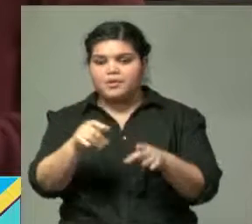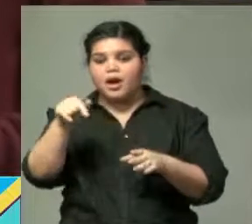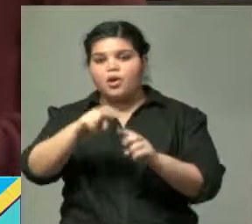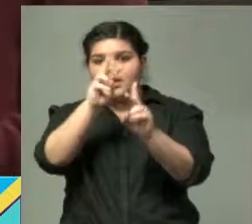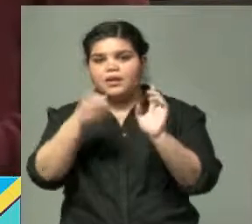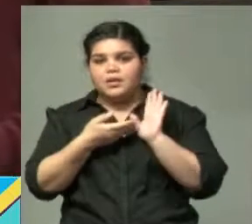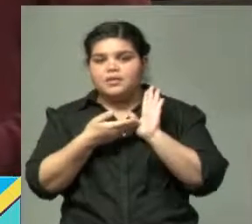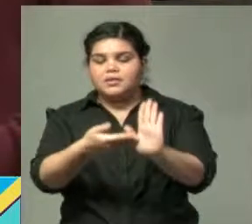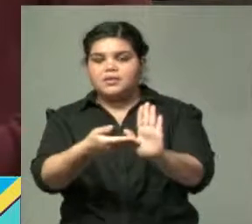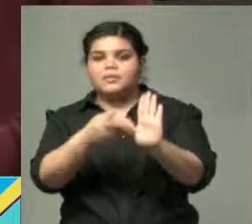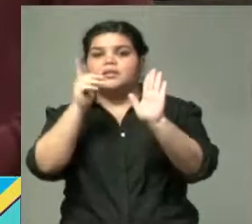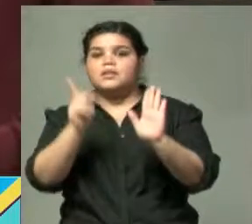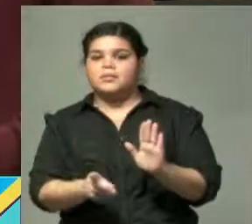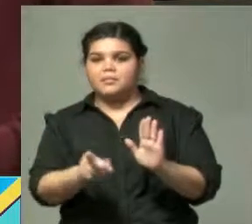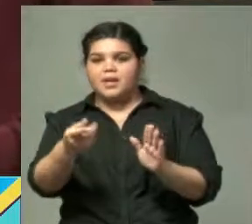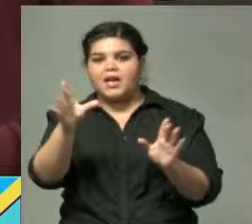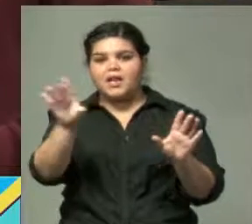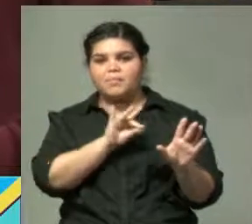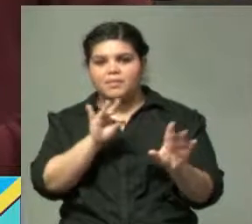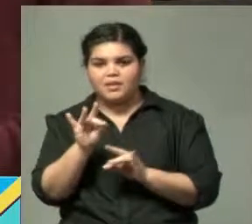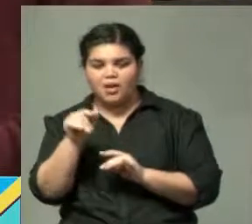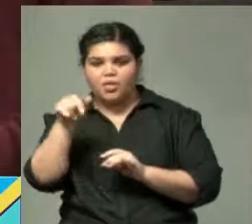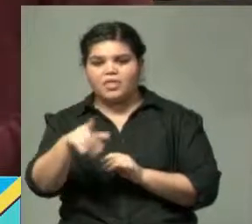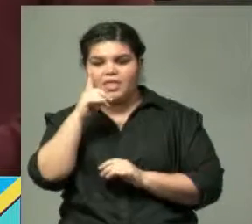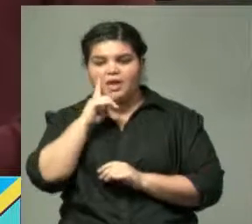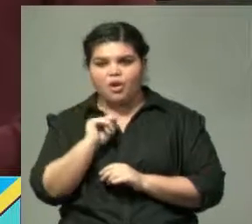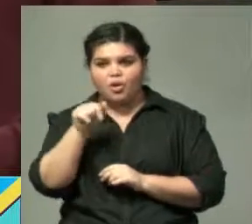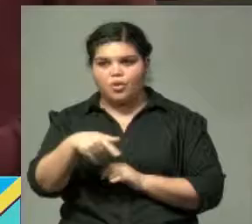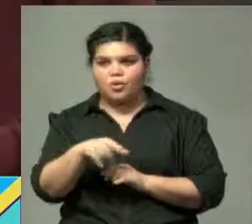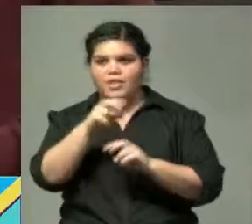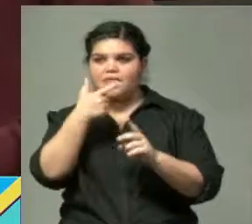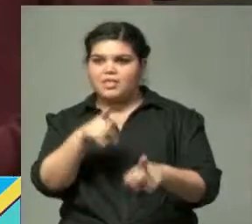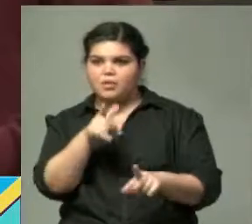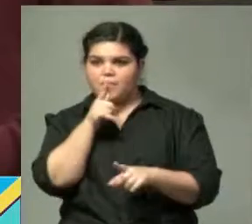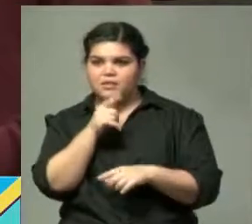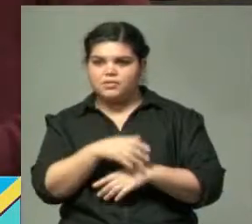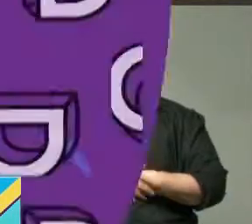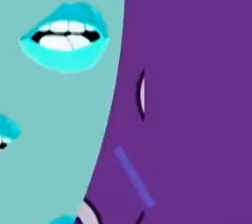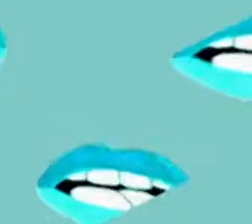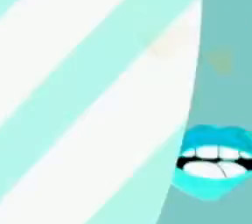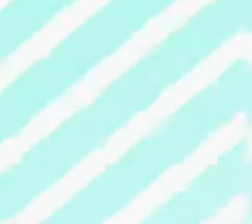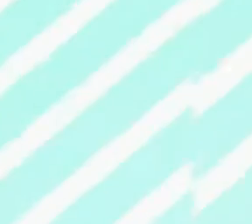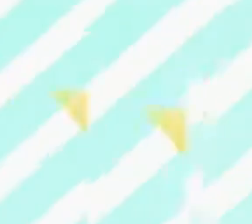tema y presentamos a nuestros invitados del día de hoy para la charla en Distintos Parecidos.